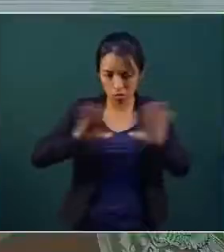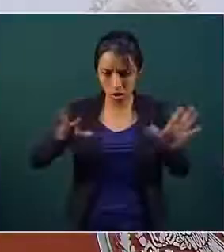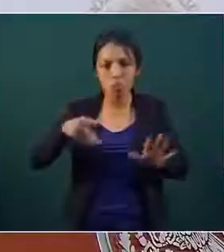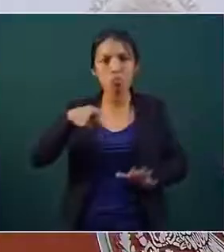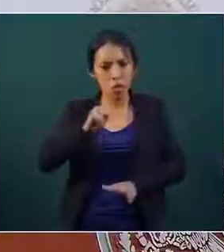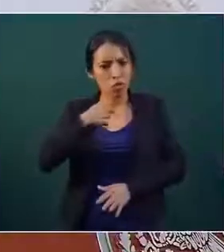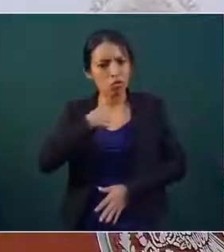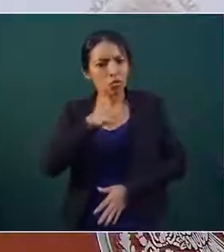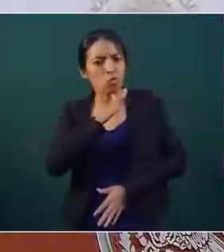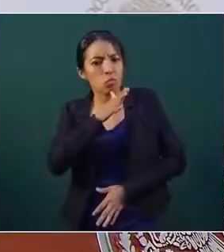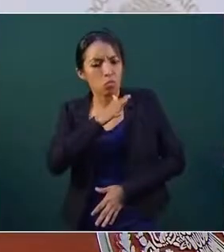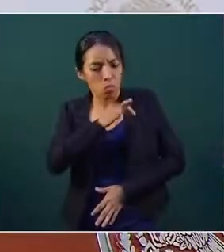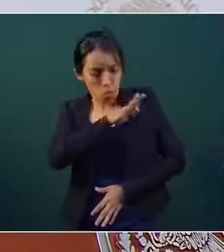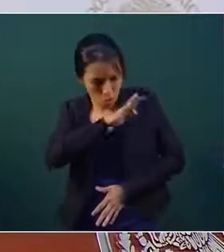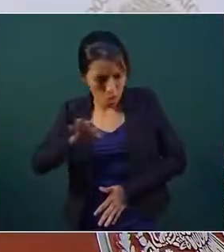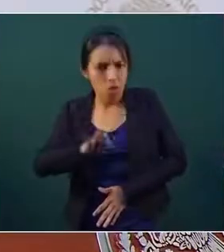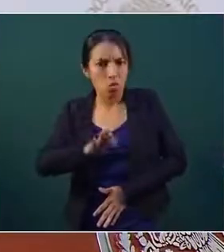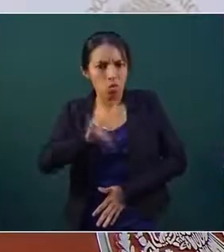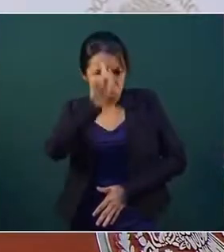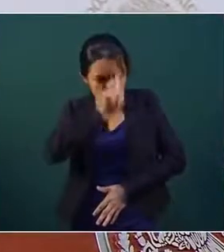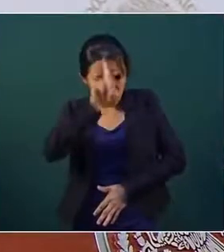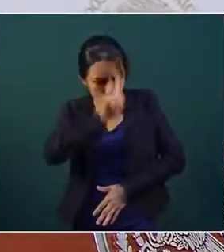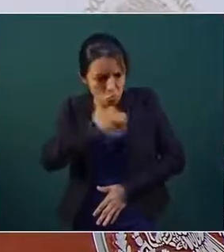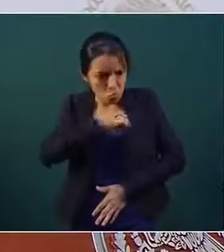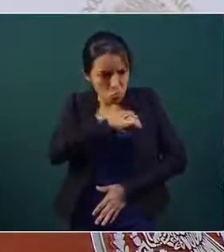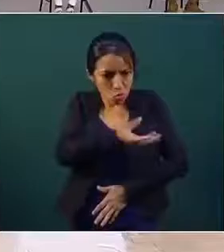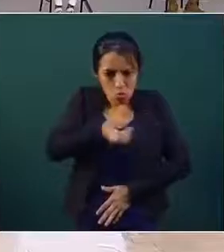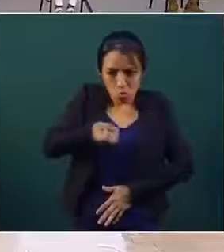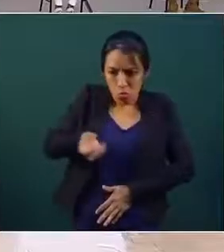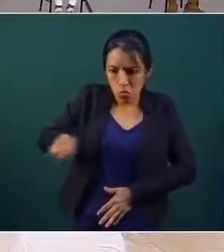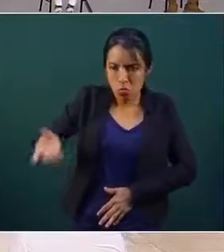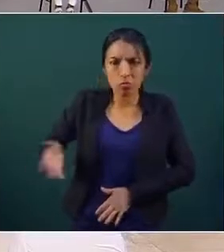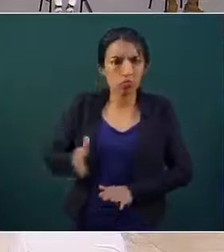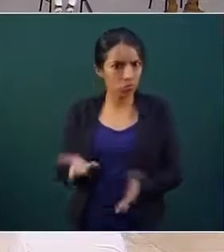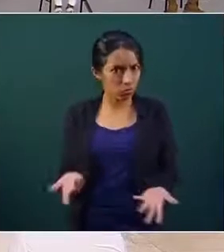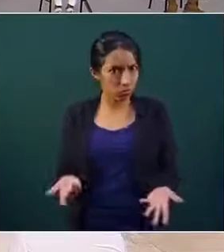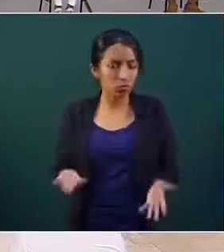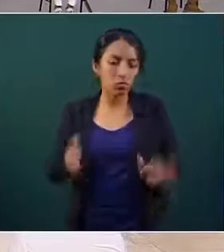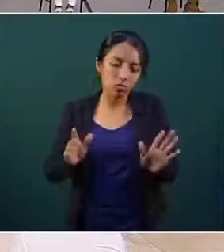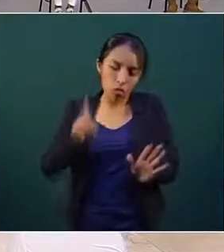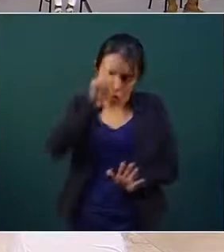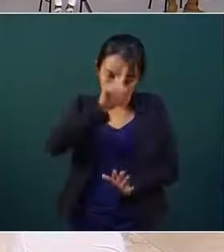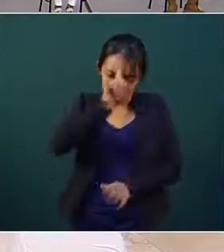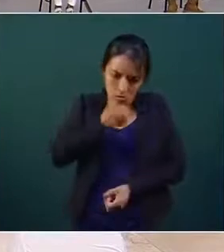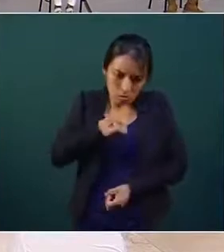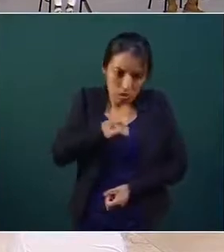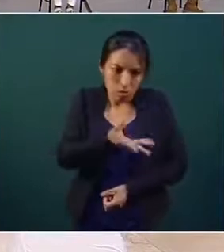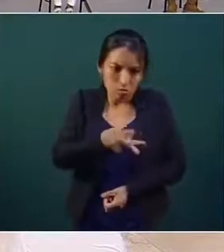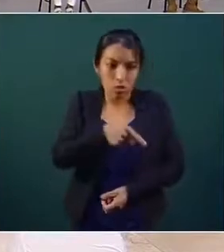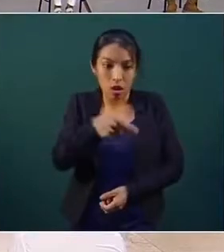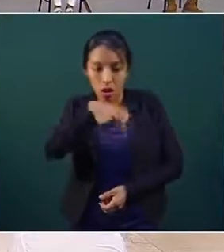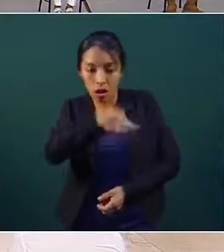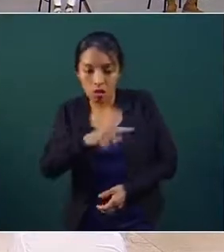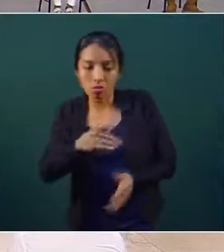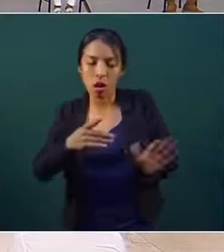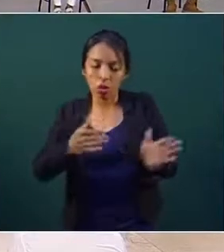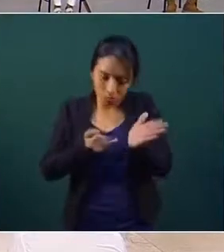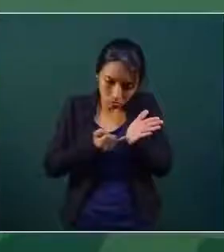hacer recomendaciones. Si no las toman en cuenta, pues eso ya